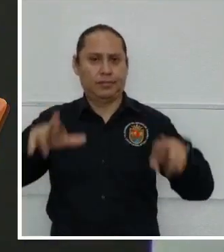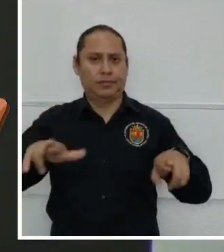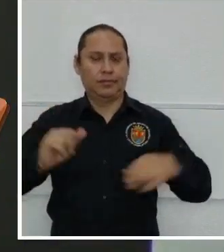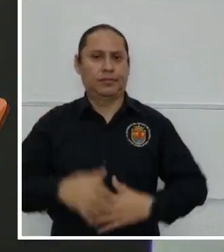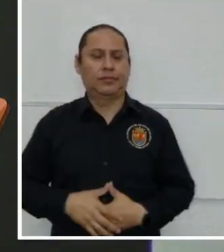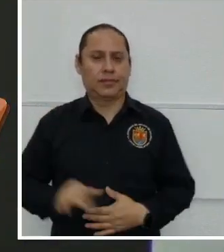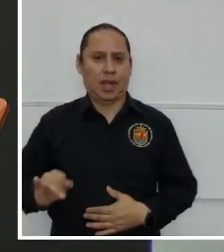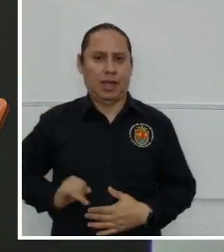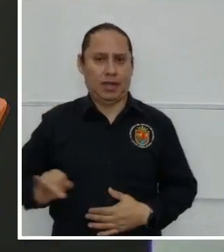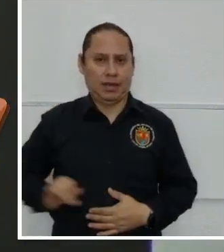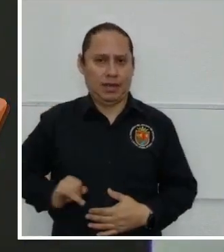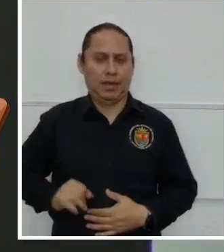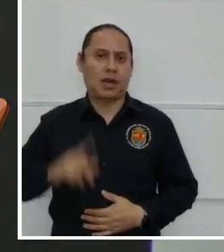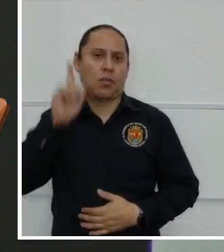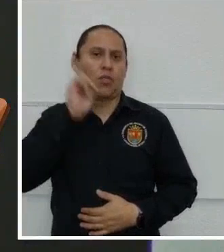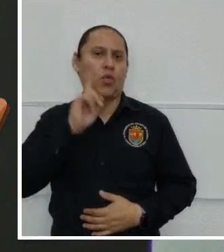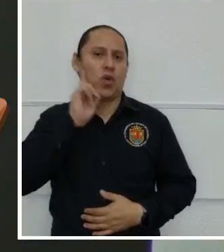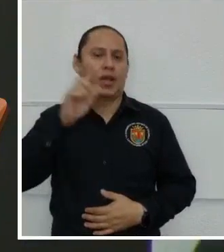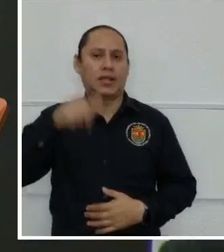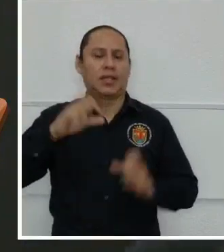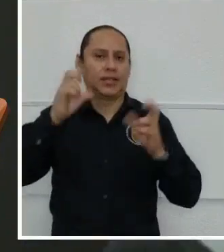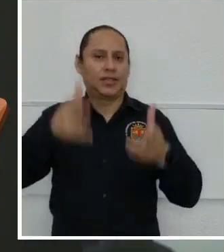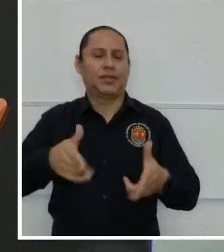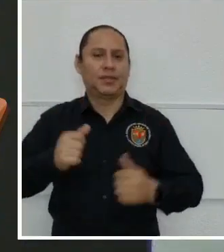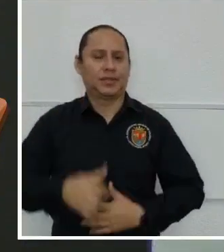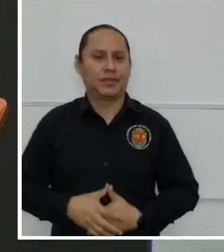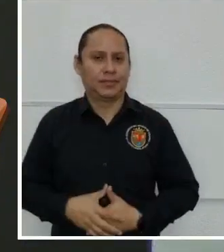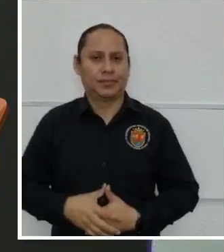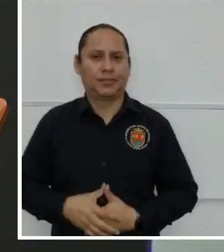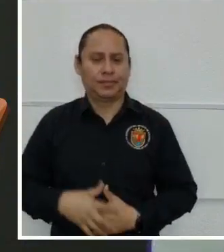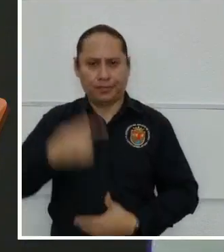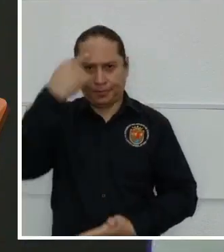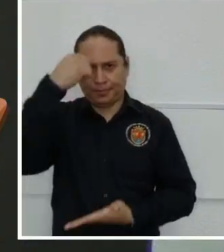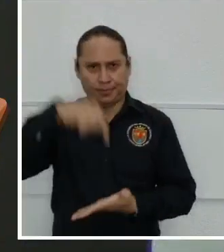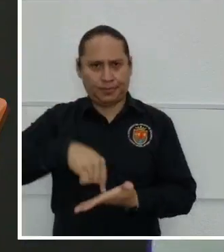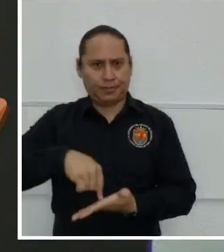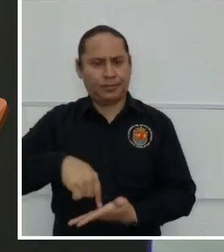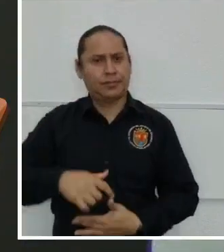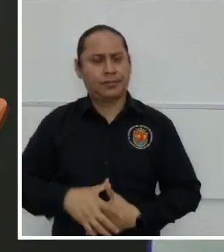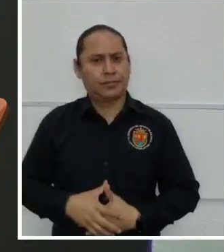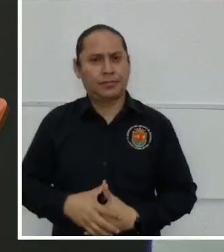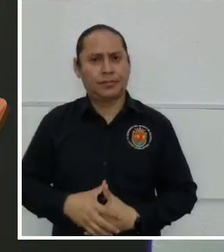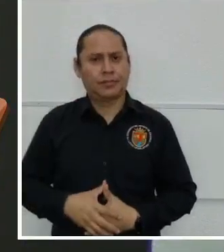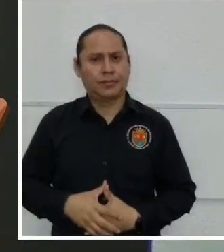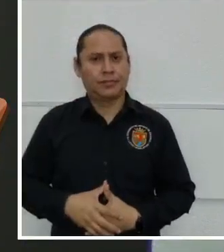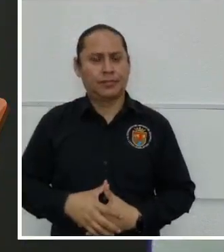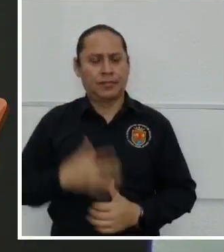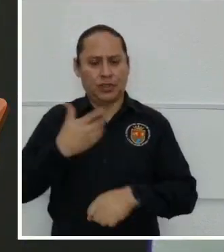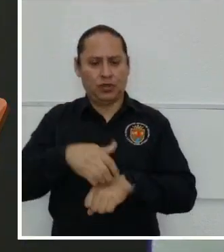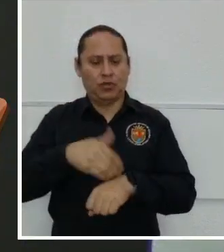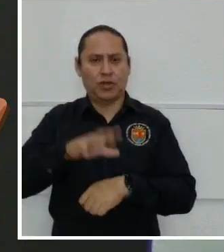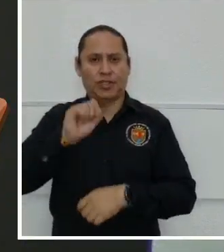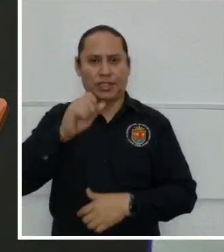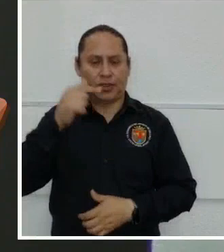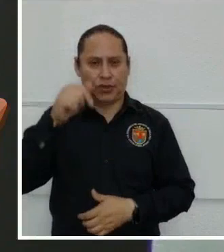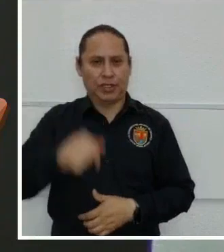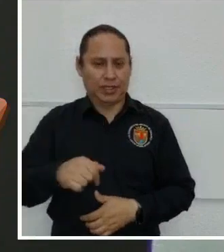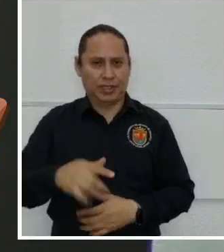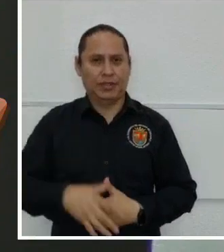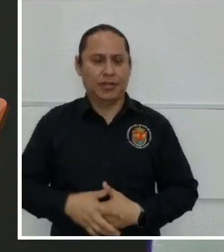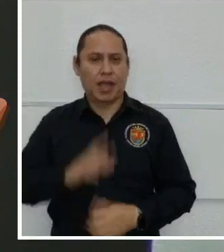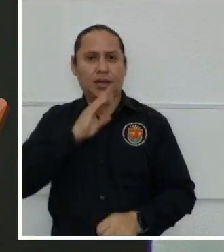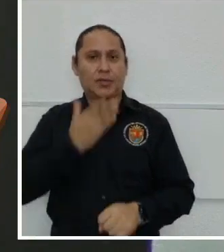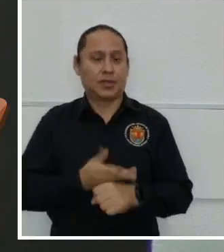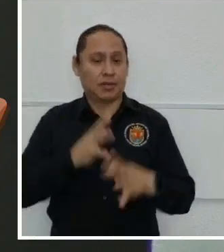los intereses de las mujeres, creo que esta legislatura tiene una